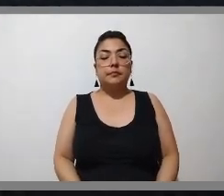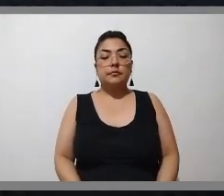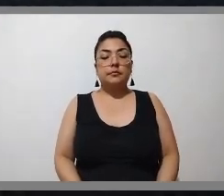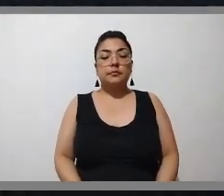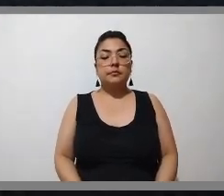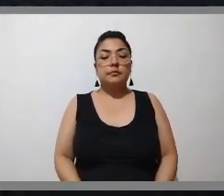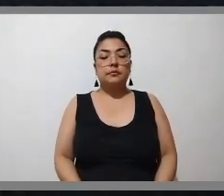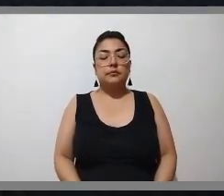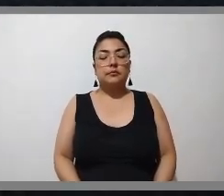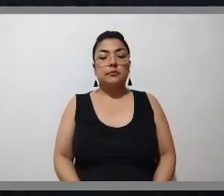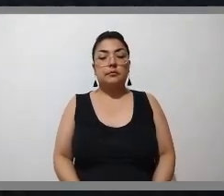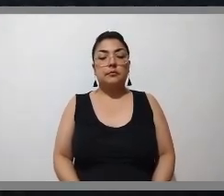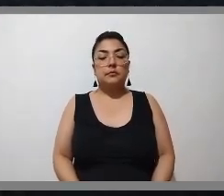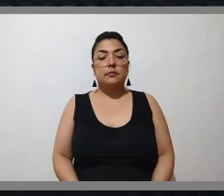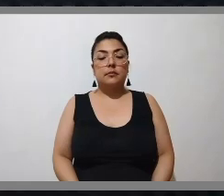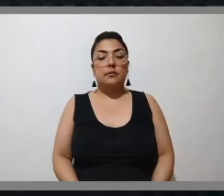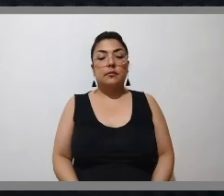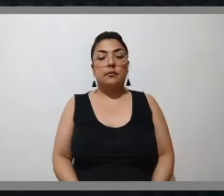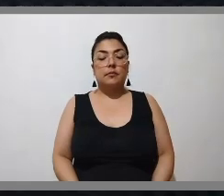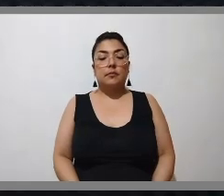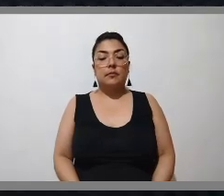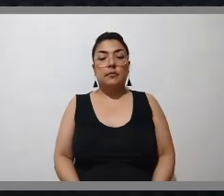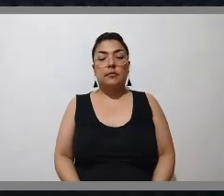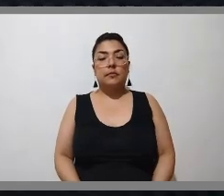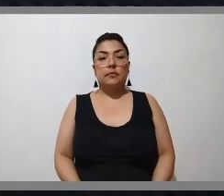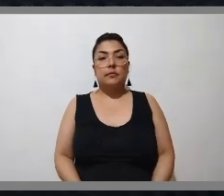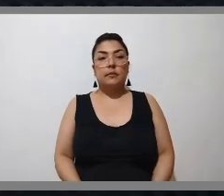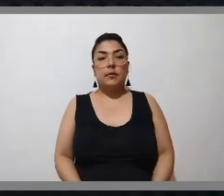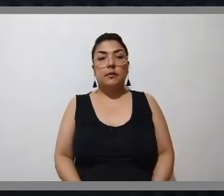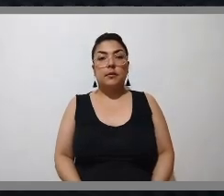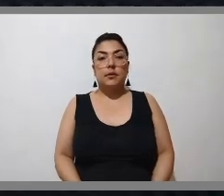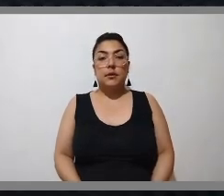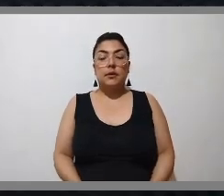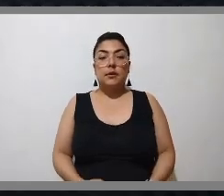Pues que hagamos esta